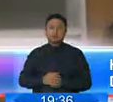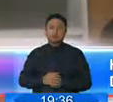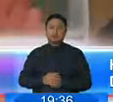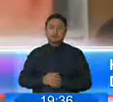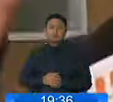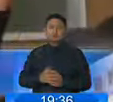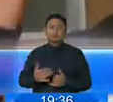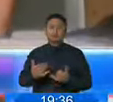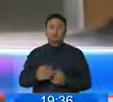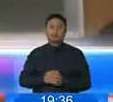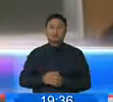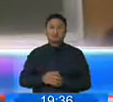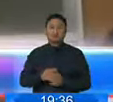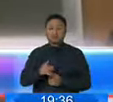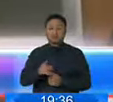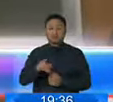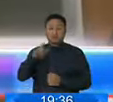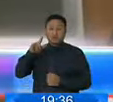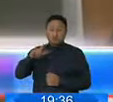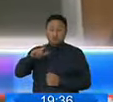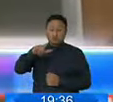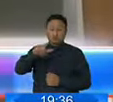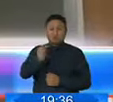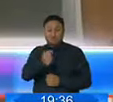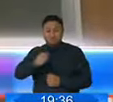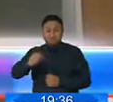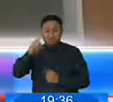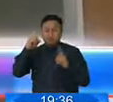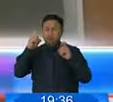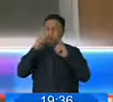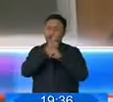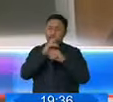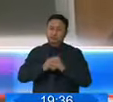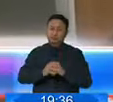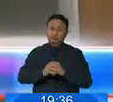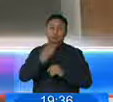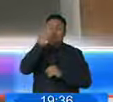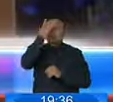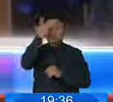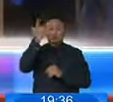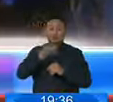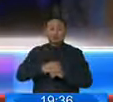muy difícil abrir una puerta en vuelo, pero porque hay que tener